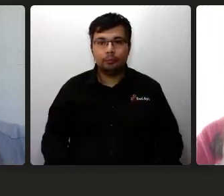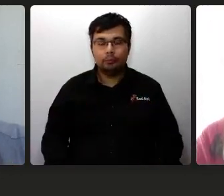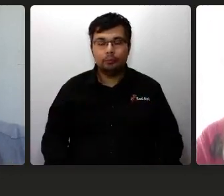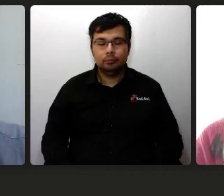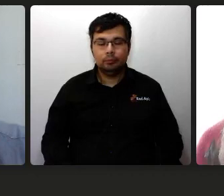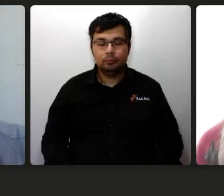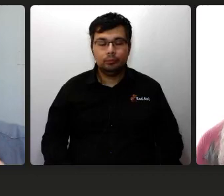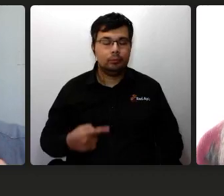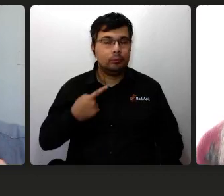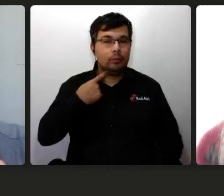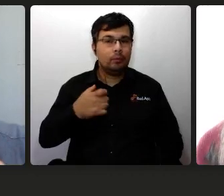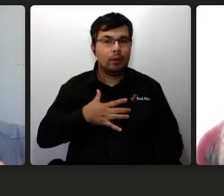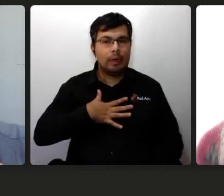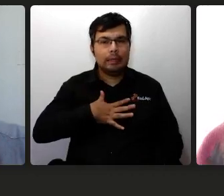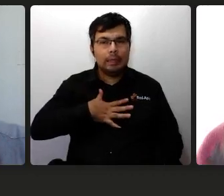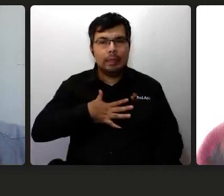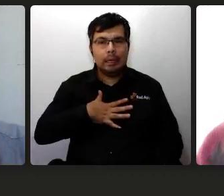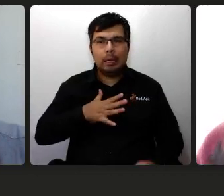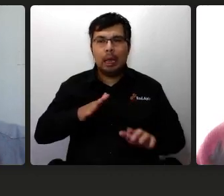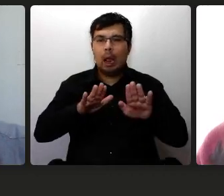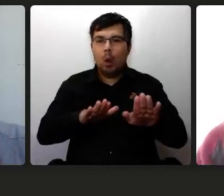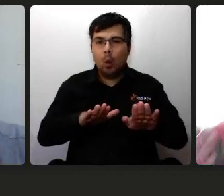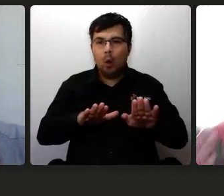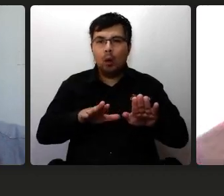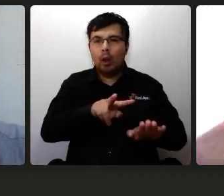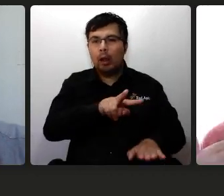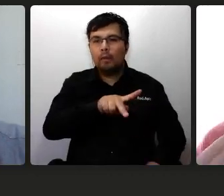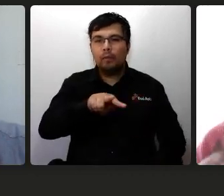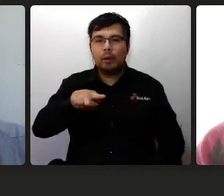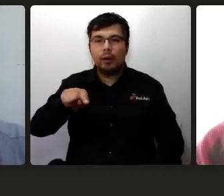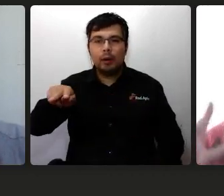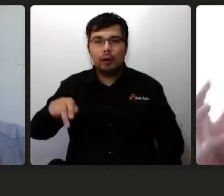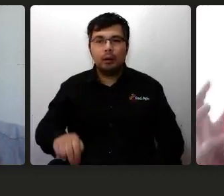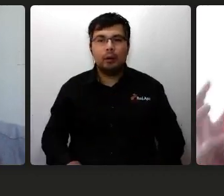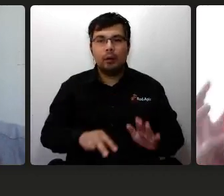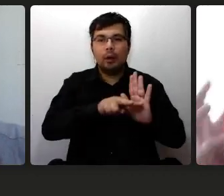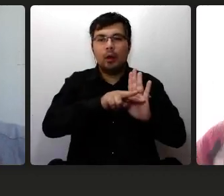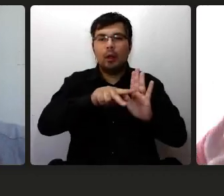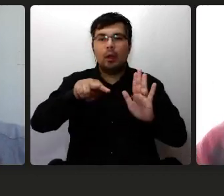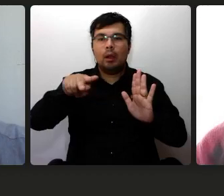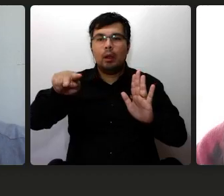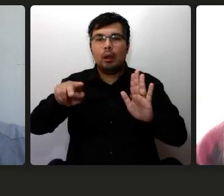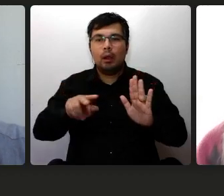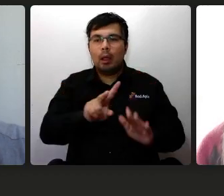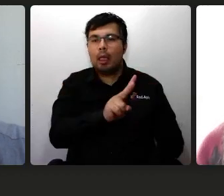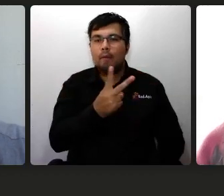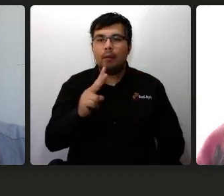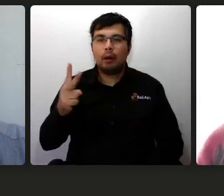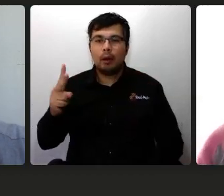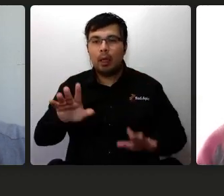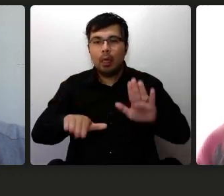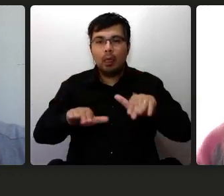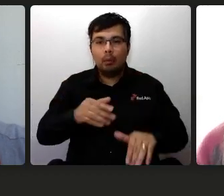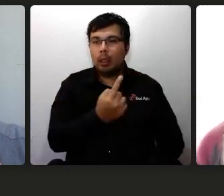qué sentirte acompañado es variable dependiendo de cada uno, de los negocios y de en qué es lo que